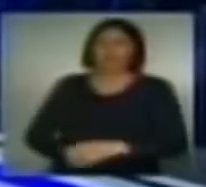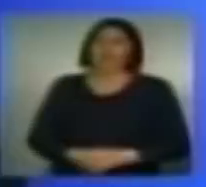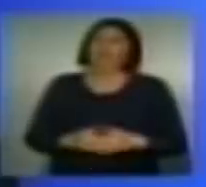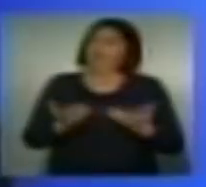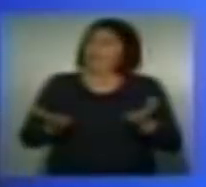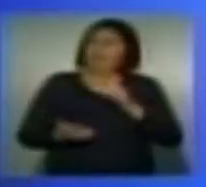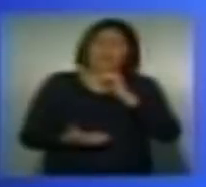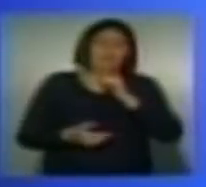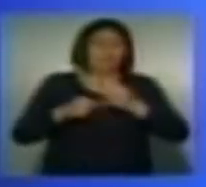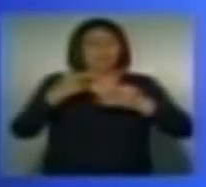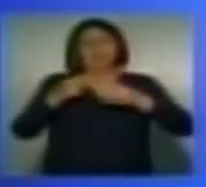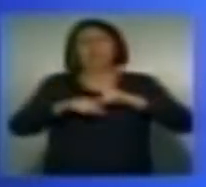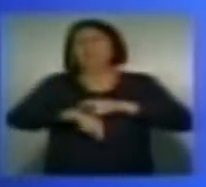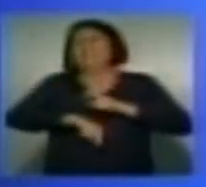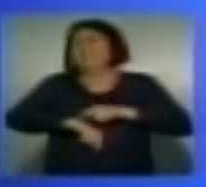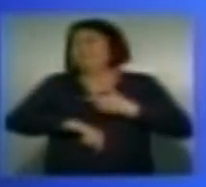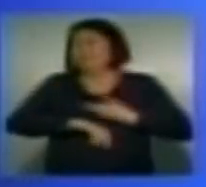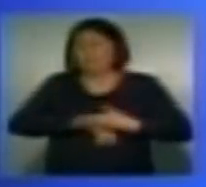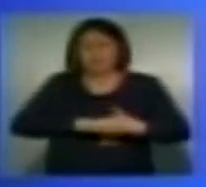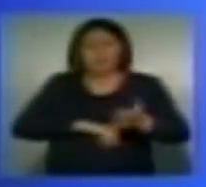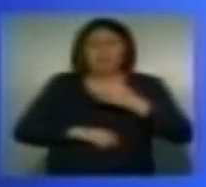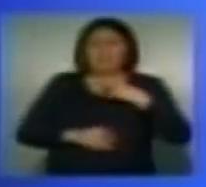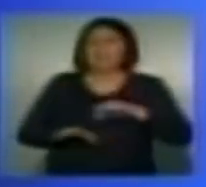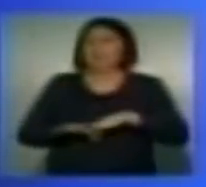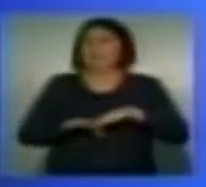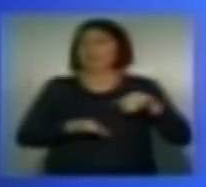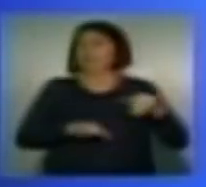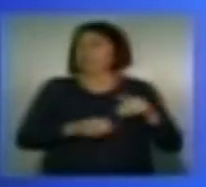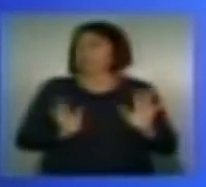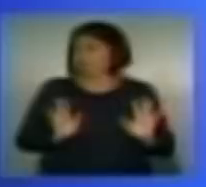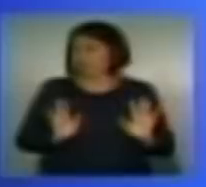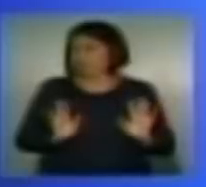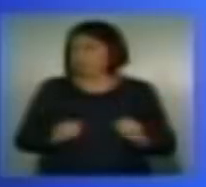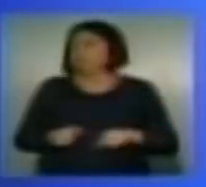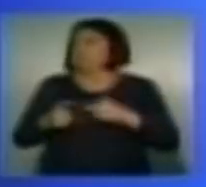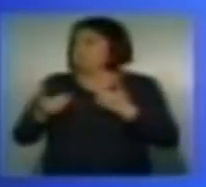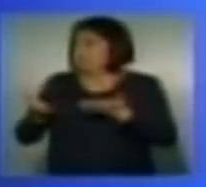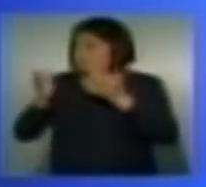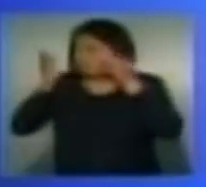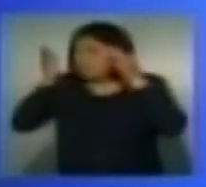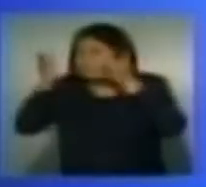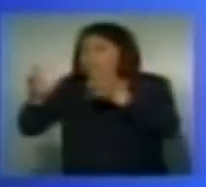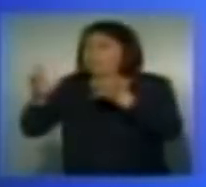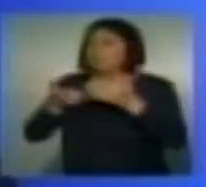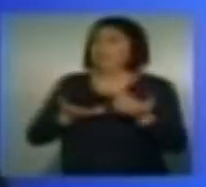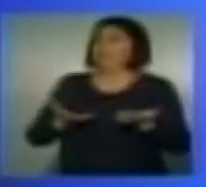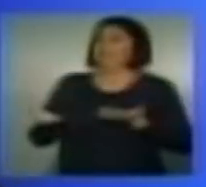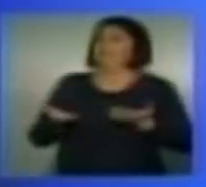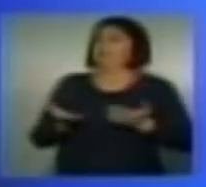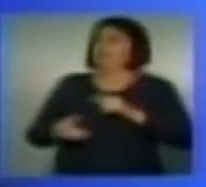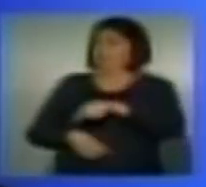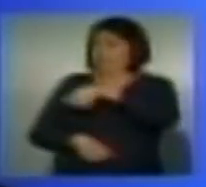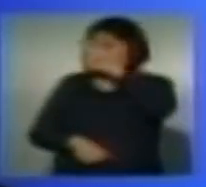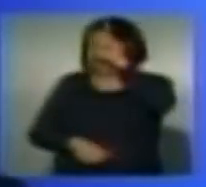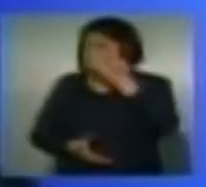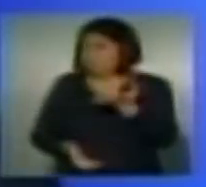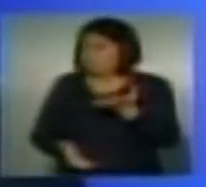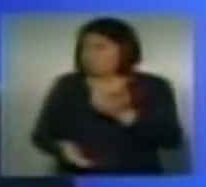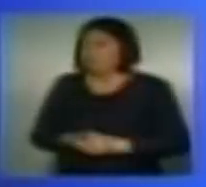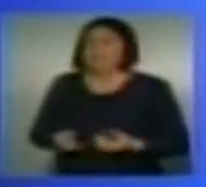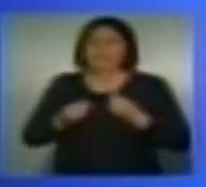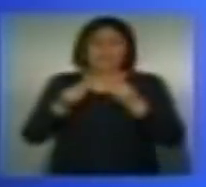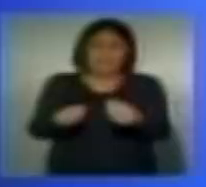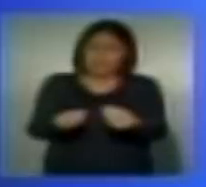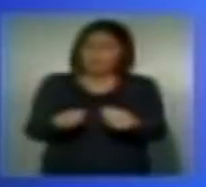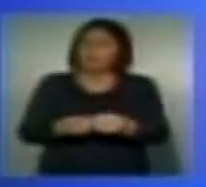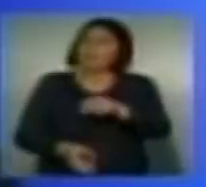Falta mucho tiempo todavía para retirarnos y estaremos dedicados siempre al servicio del Perú, devolviéndole al Perú